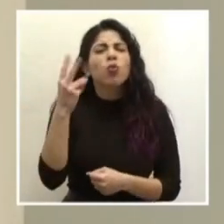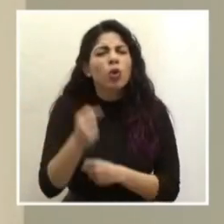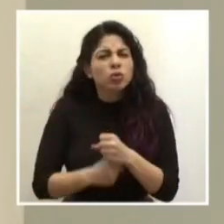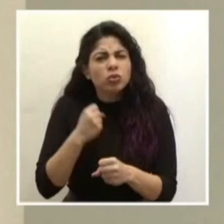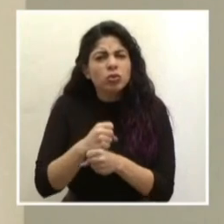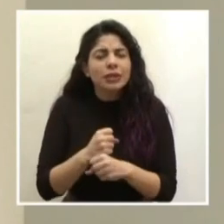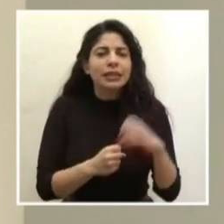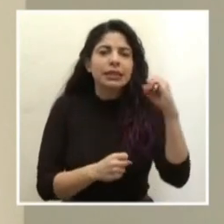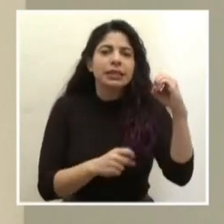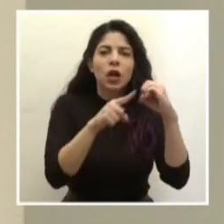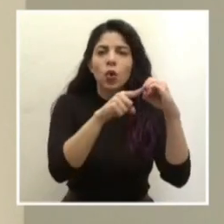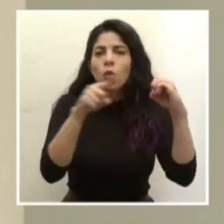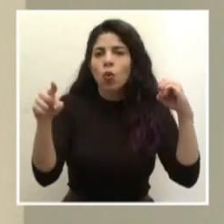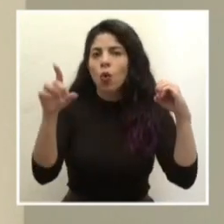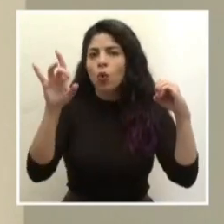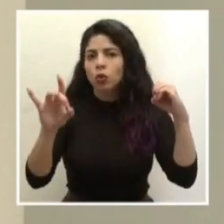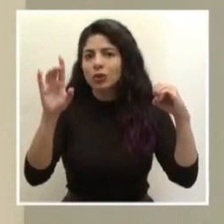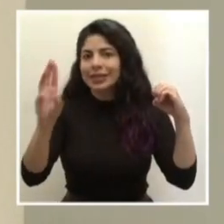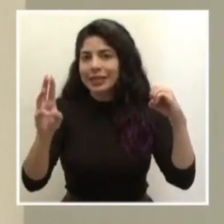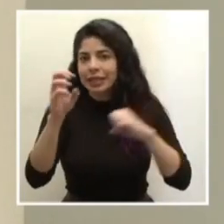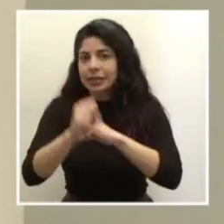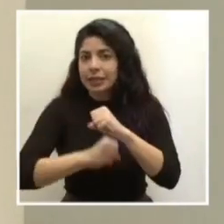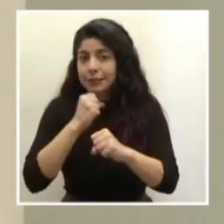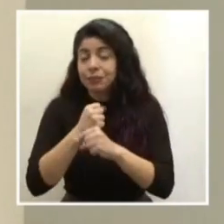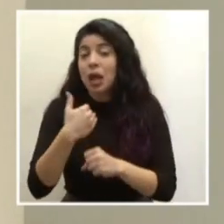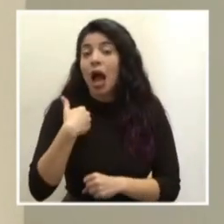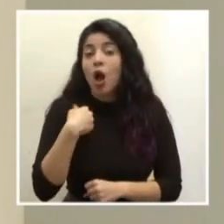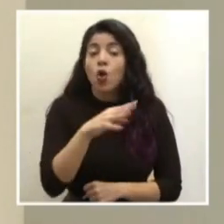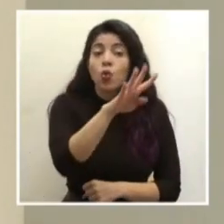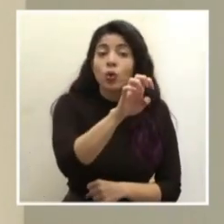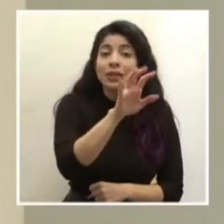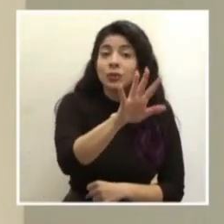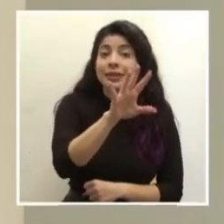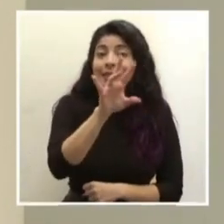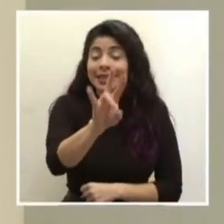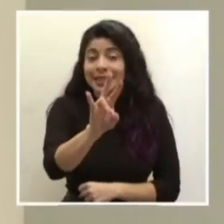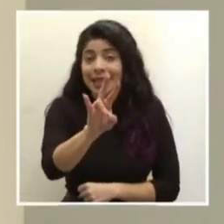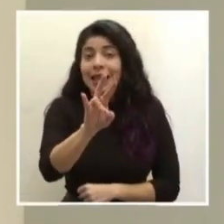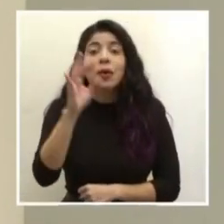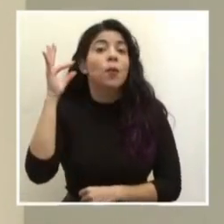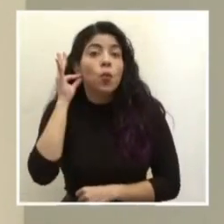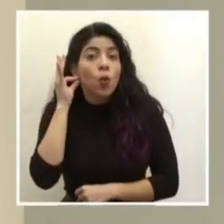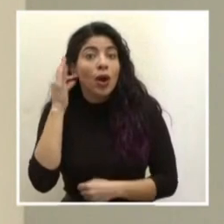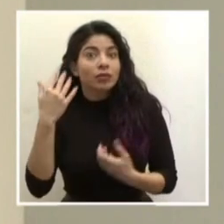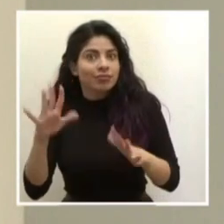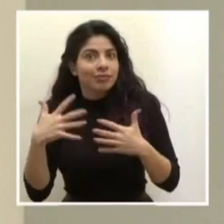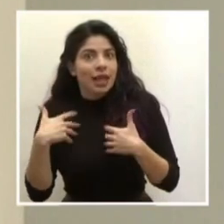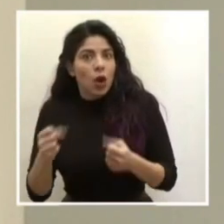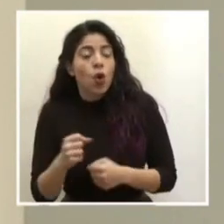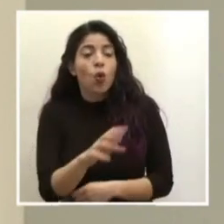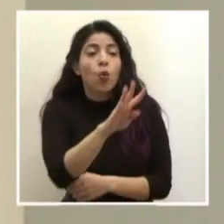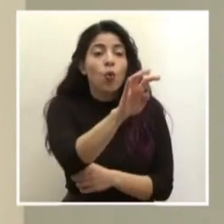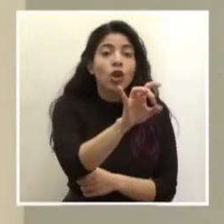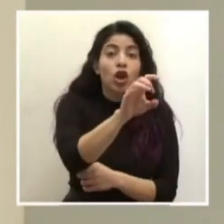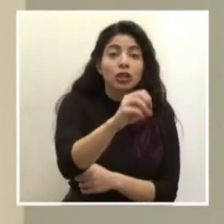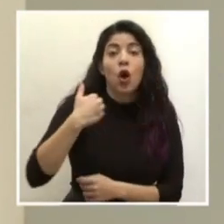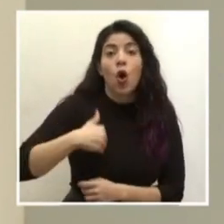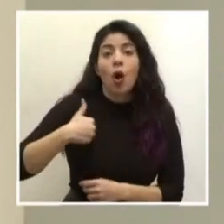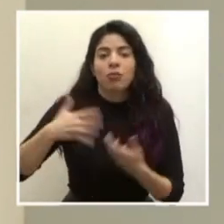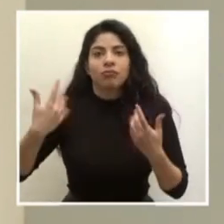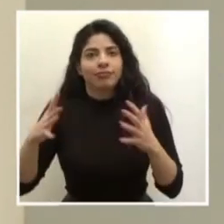que va desde los 0 hasta los 86 años. Tenemos 457 mujeres recuperadas y 480